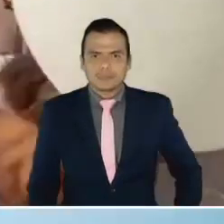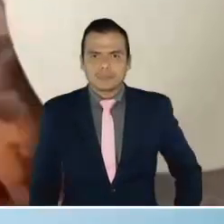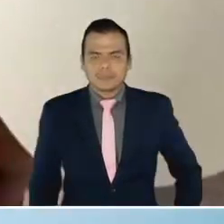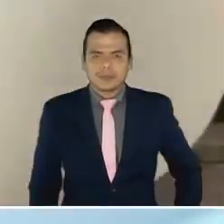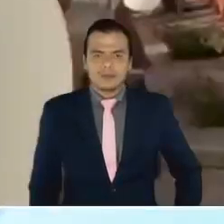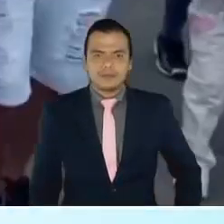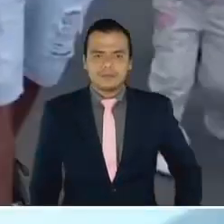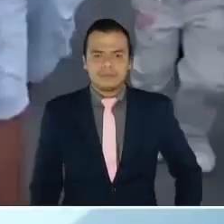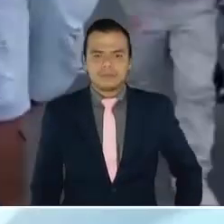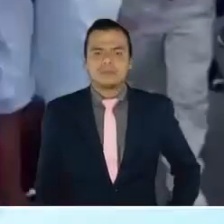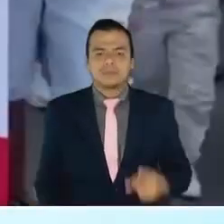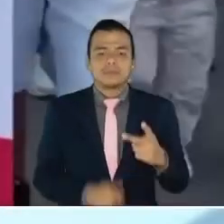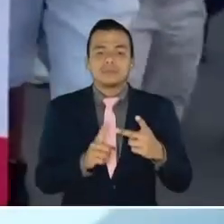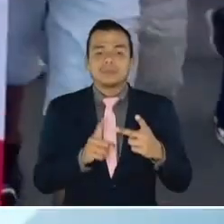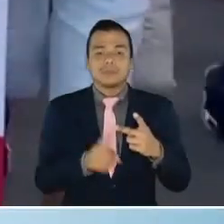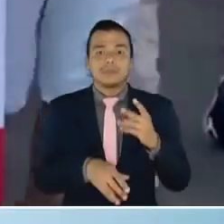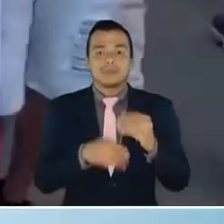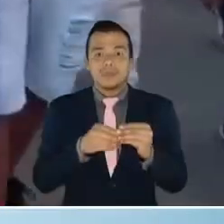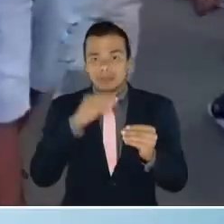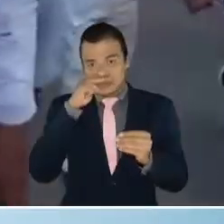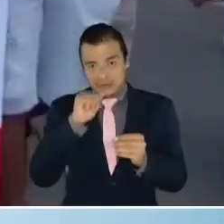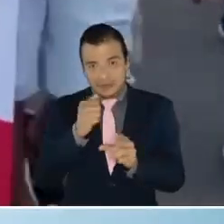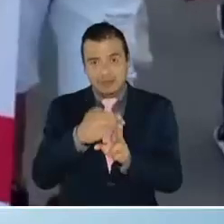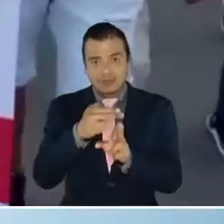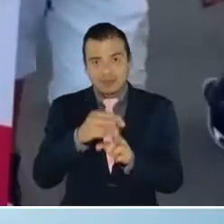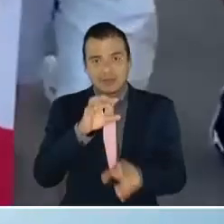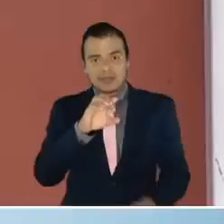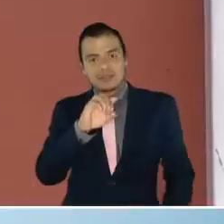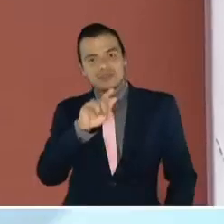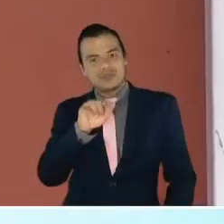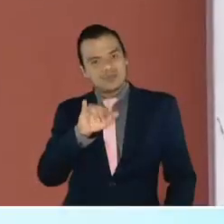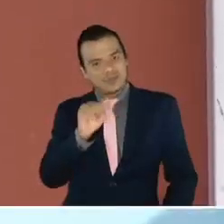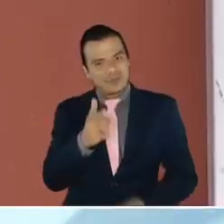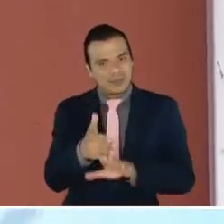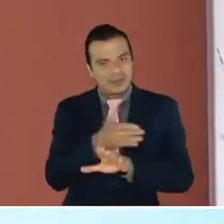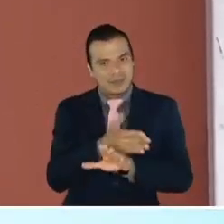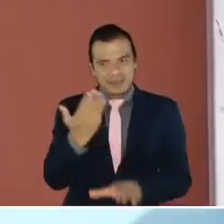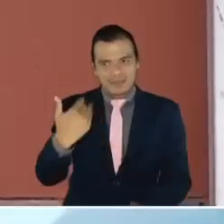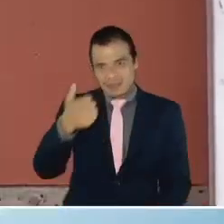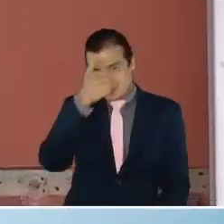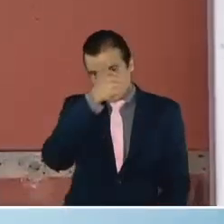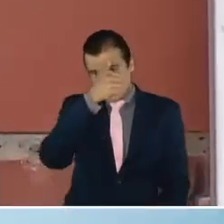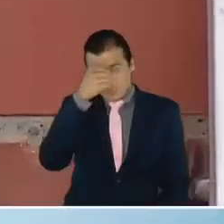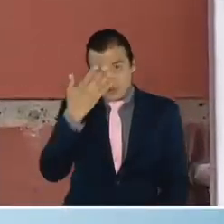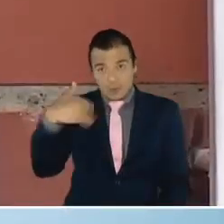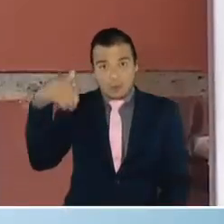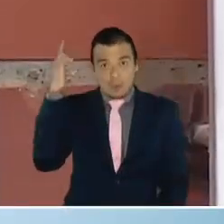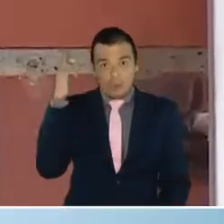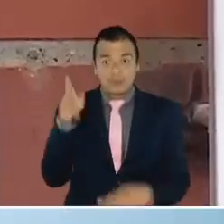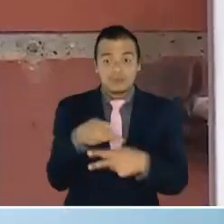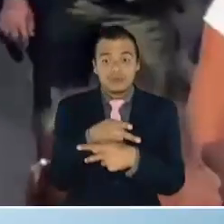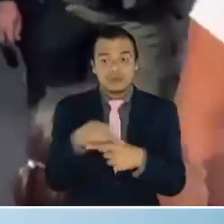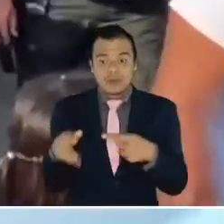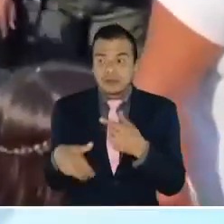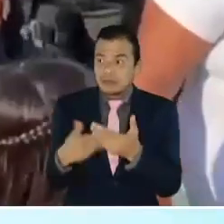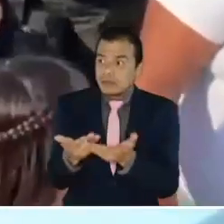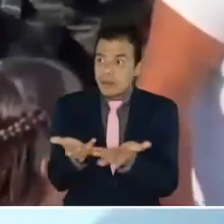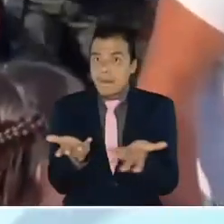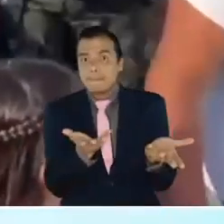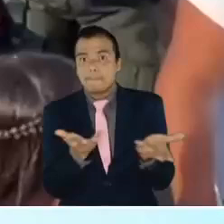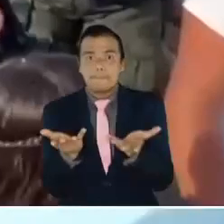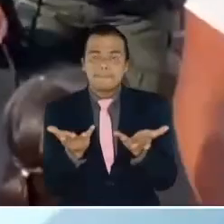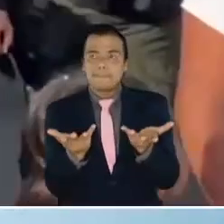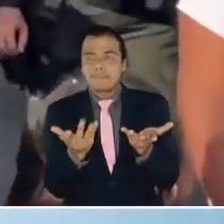Y no para la búsqueda de la pequeña Sofía que desapareció en Villa Gorgona. Ya van 2 semanas sin noticias de la menor. Autoridades siguen